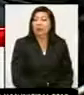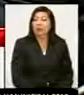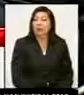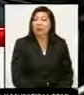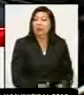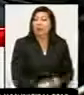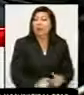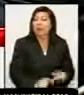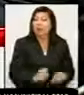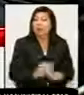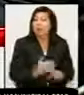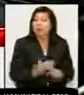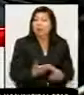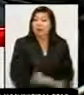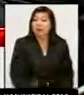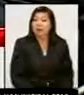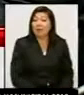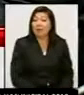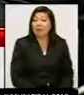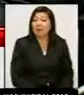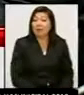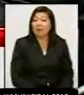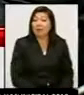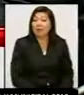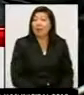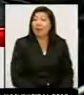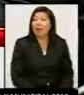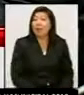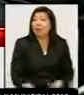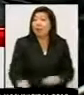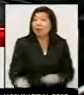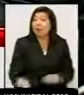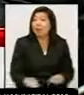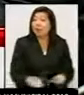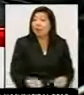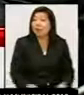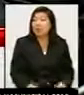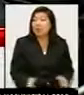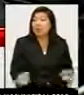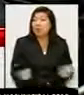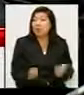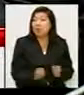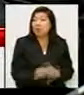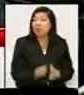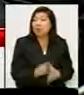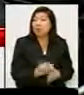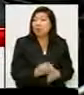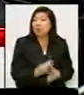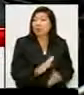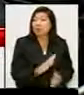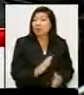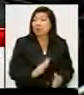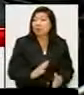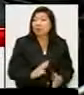que de alguna forma nos dibujan la poca participación del Estado en el control